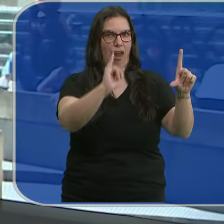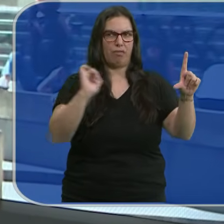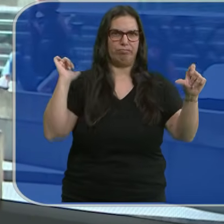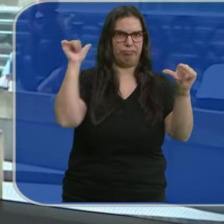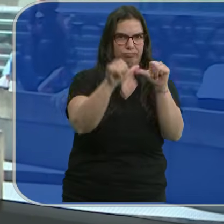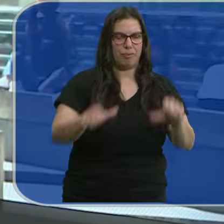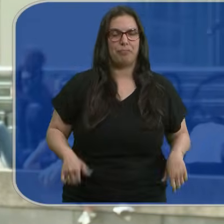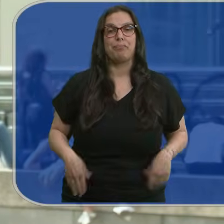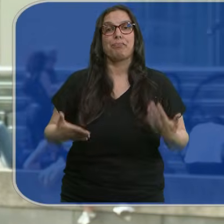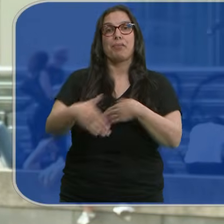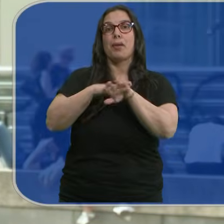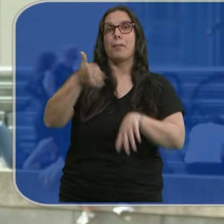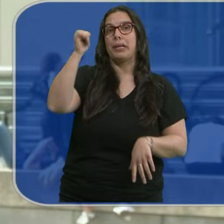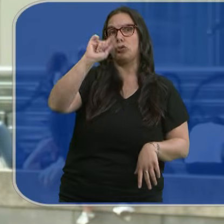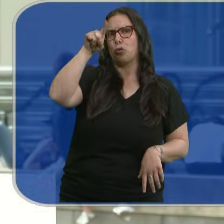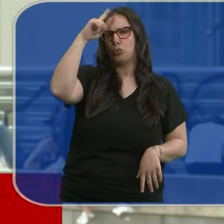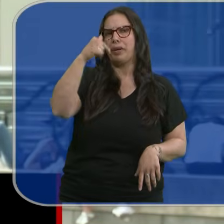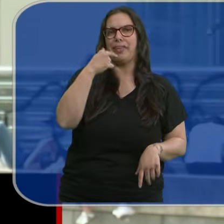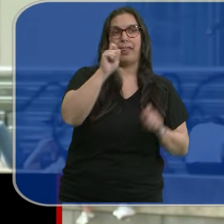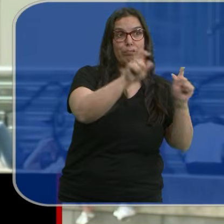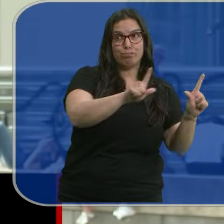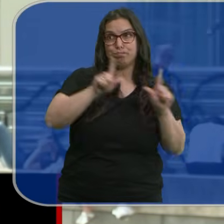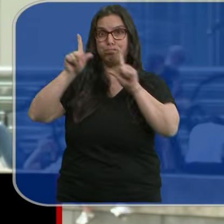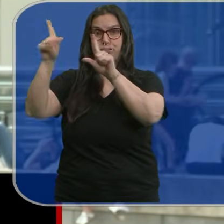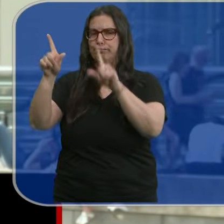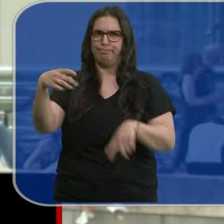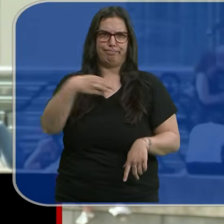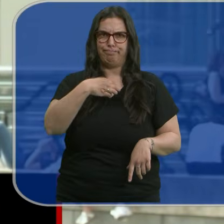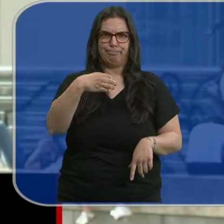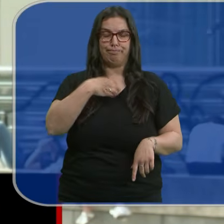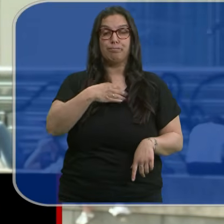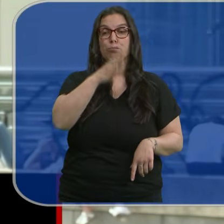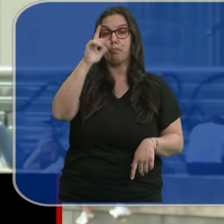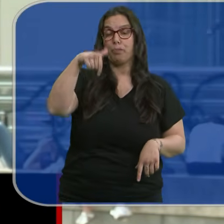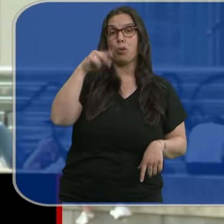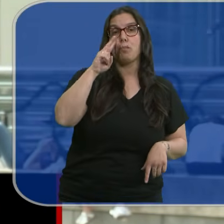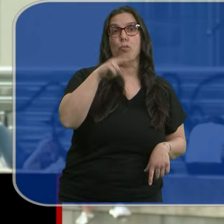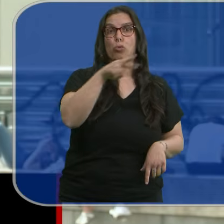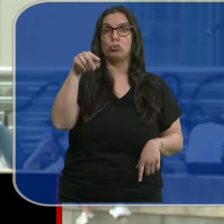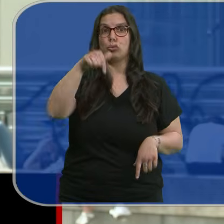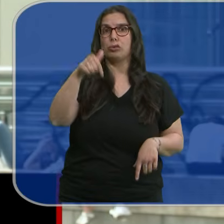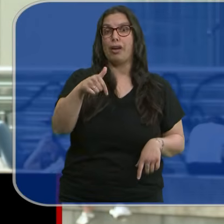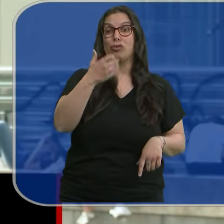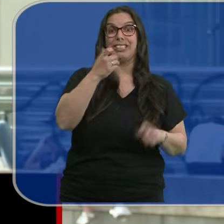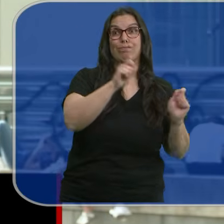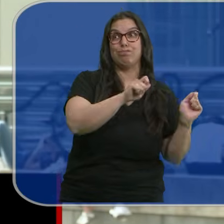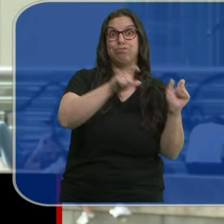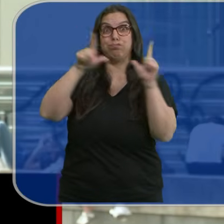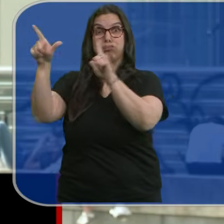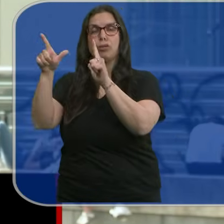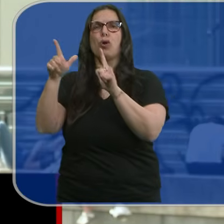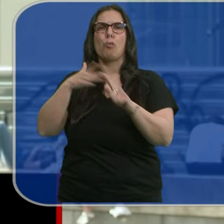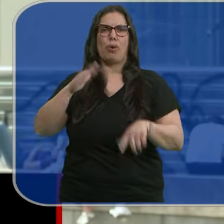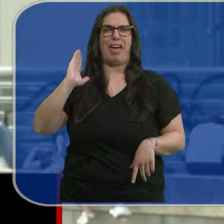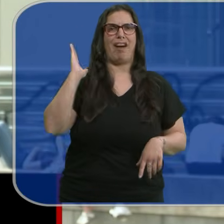Sí, el ministro de Cultura ya ha negado cualquier posibilidad de que pueda abandonar su ubicación actual este Museo Reina Sofía. El traslado podría dañar la integridad